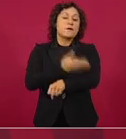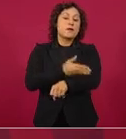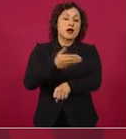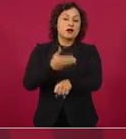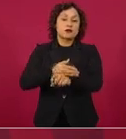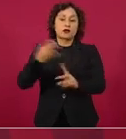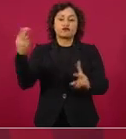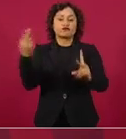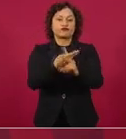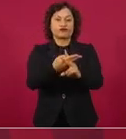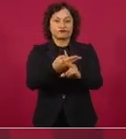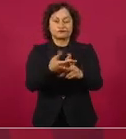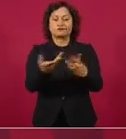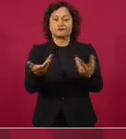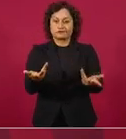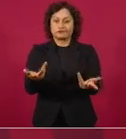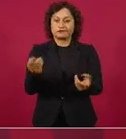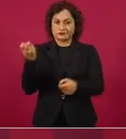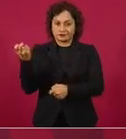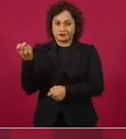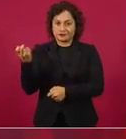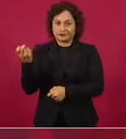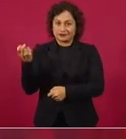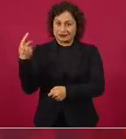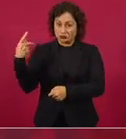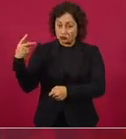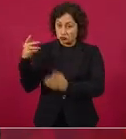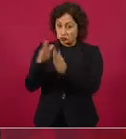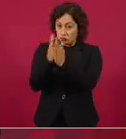libro que él escribe